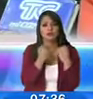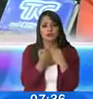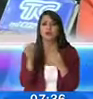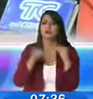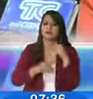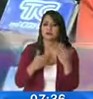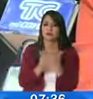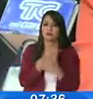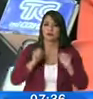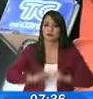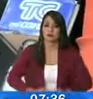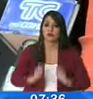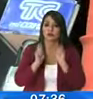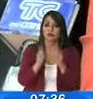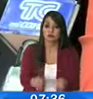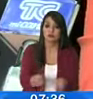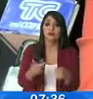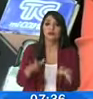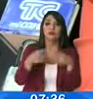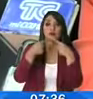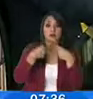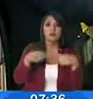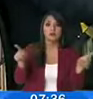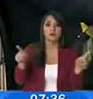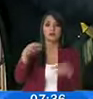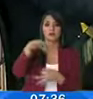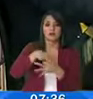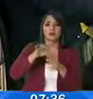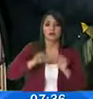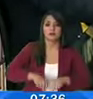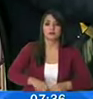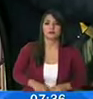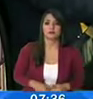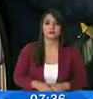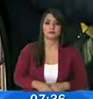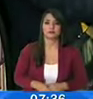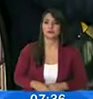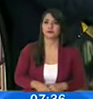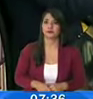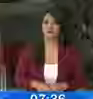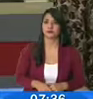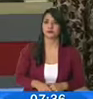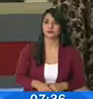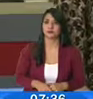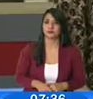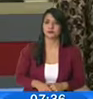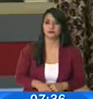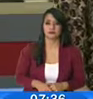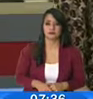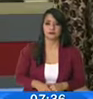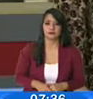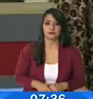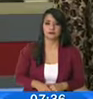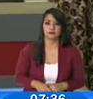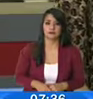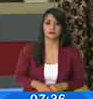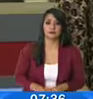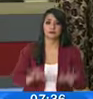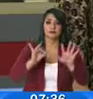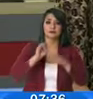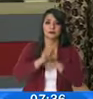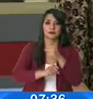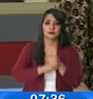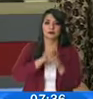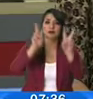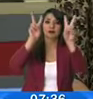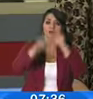sociales, emitirlo y luego convocar al proceso. En Quito informó Adriana Rojas. Y después de 7 años, el